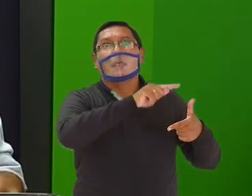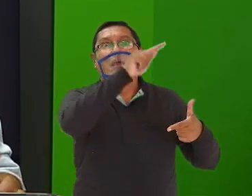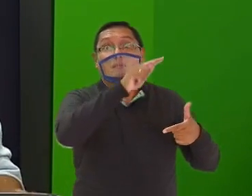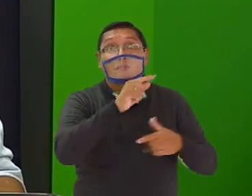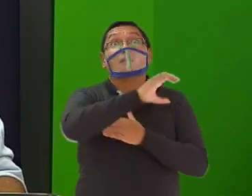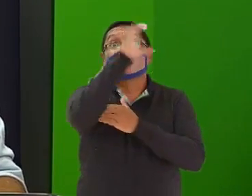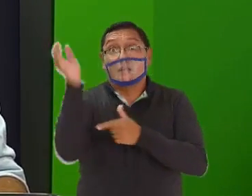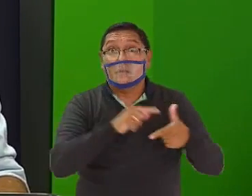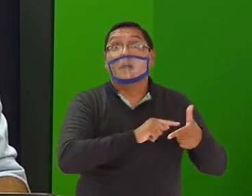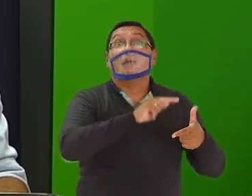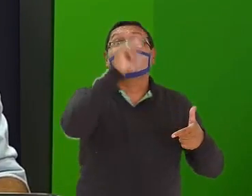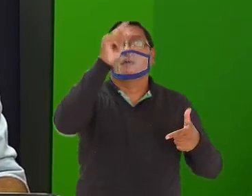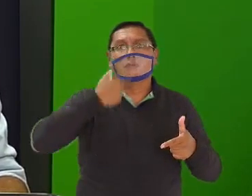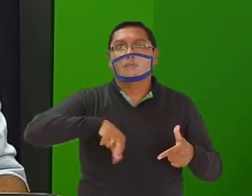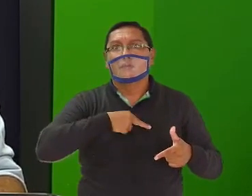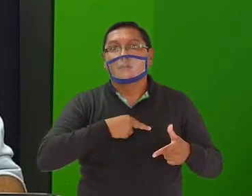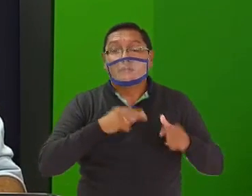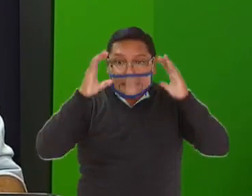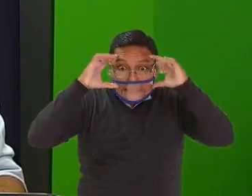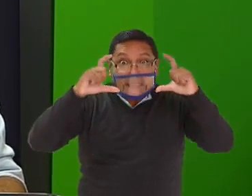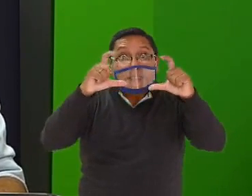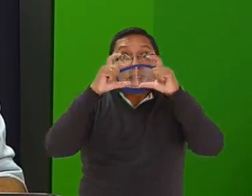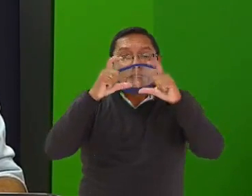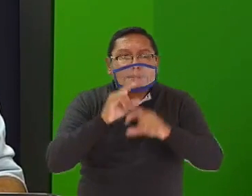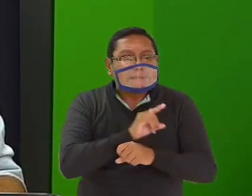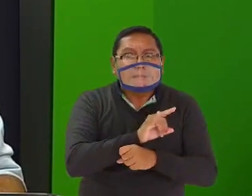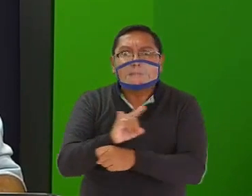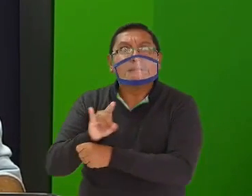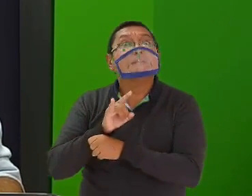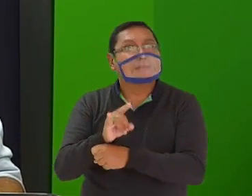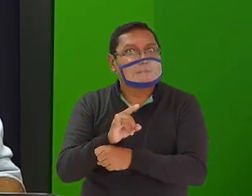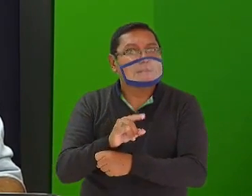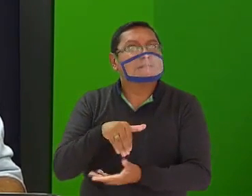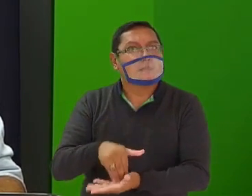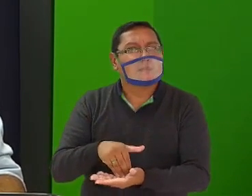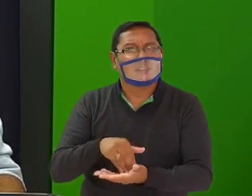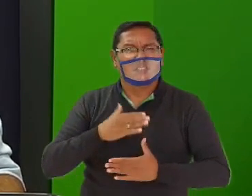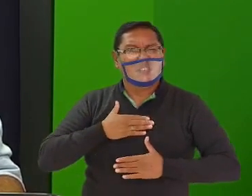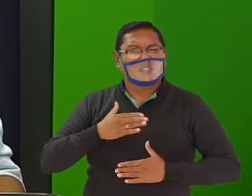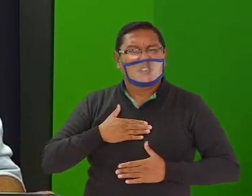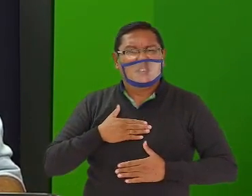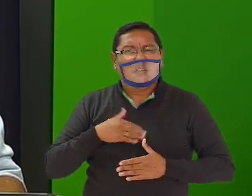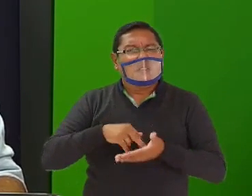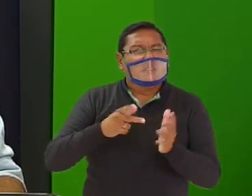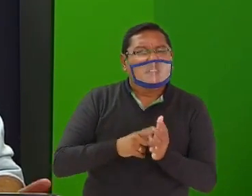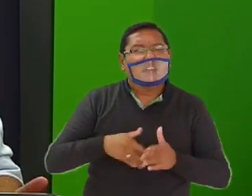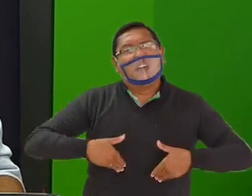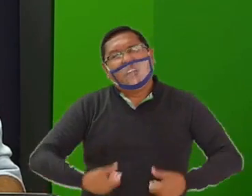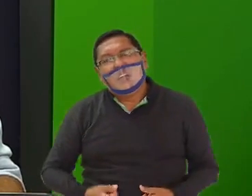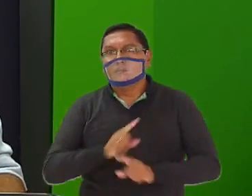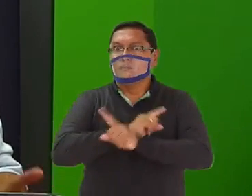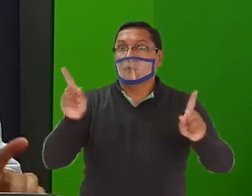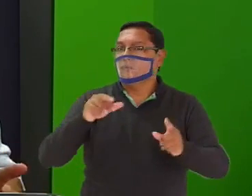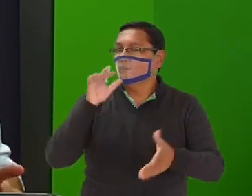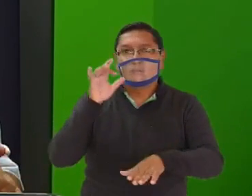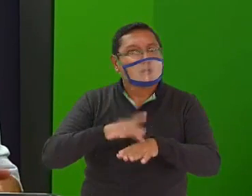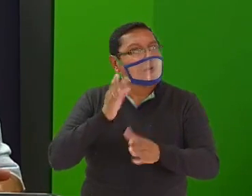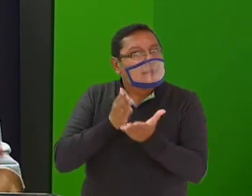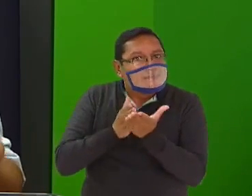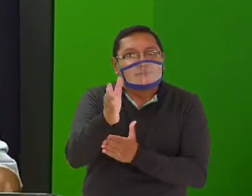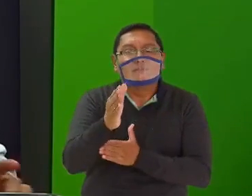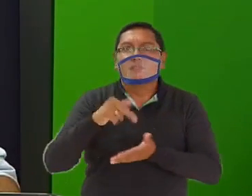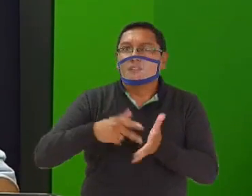en alerta permanente. Tengan la certeza de que no daremos tregua, porque no puede haberla cuando se trata de salvar la